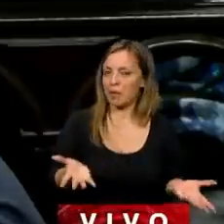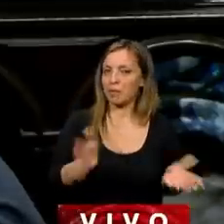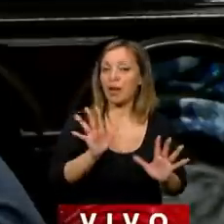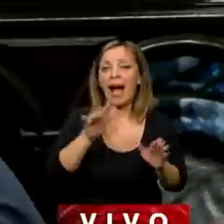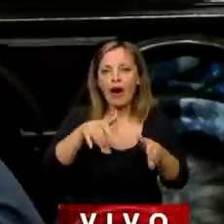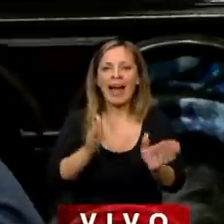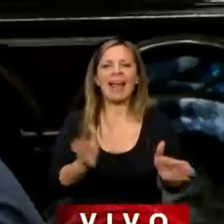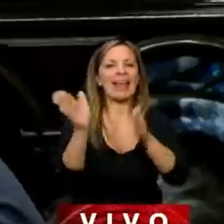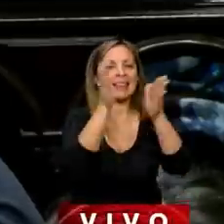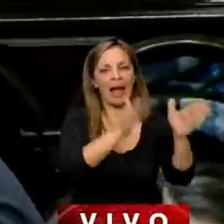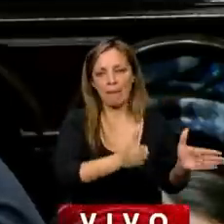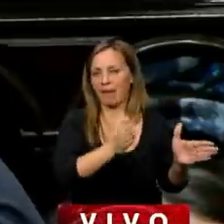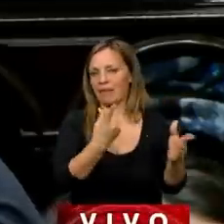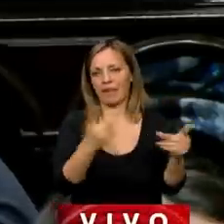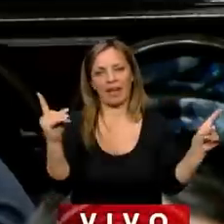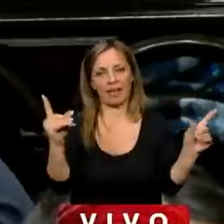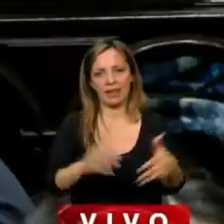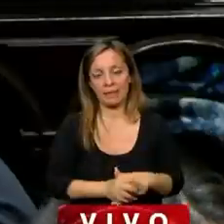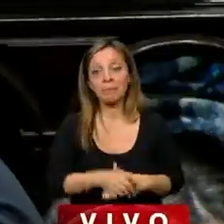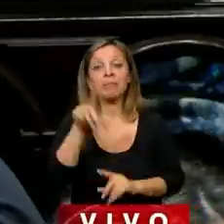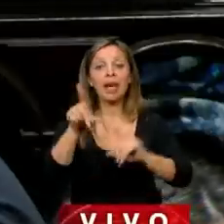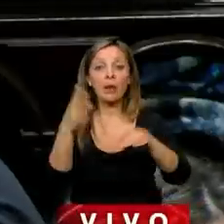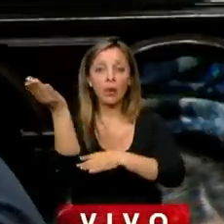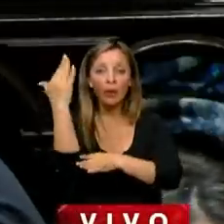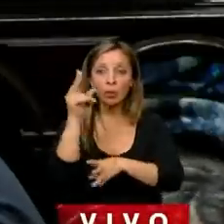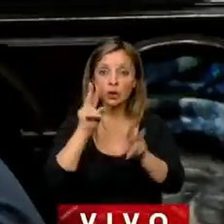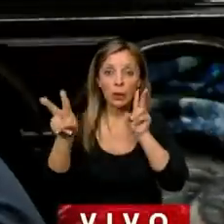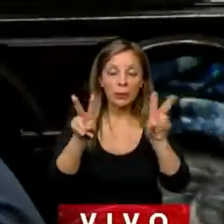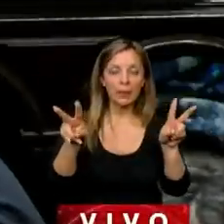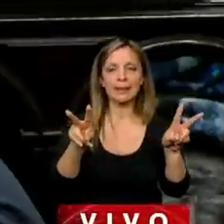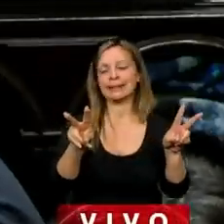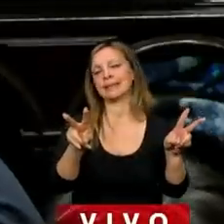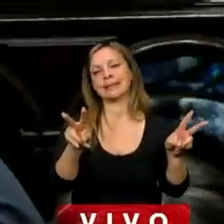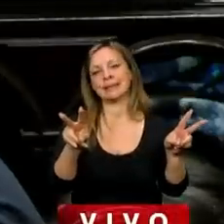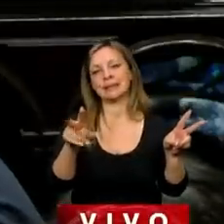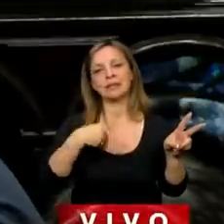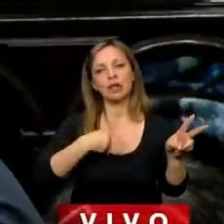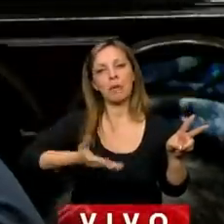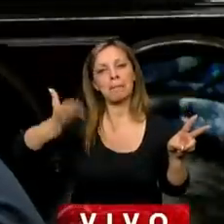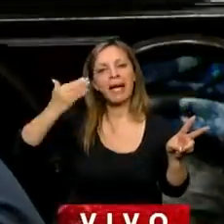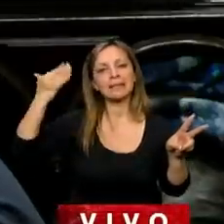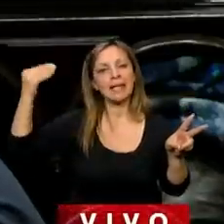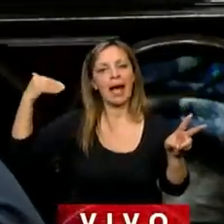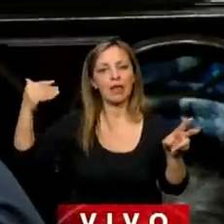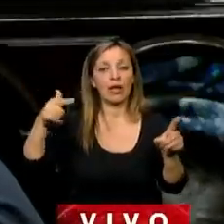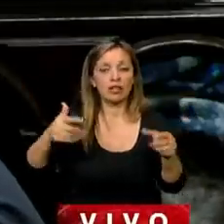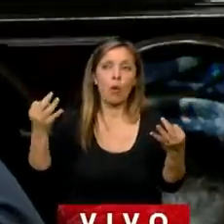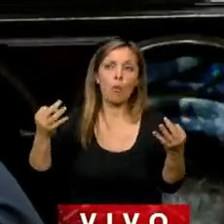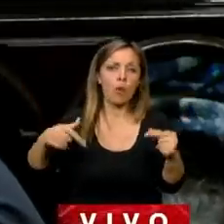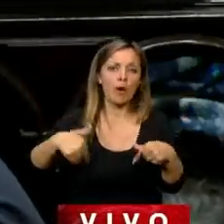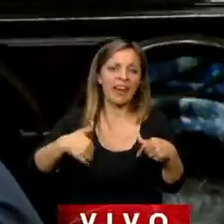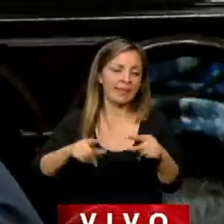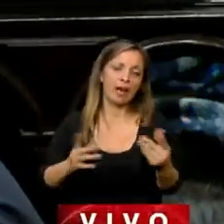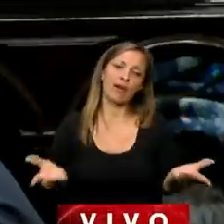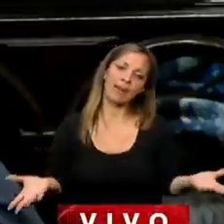en otra etapa y algunos discursos que escuché me remiten a pasados que no fueron para nada buenos en la